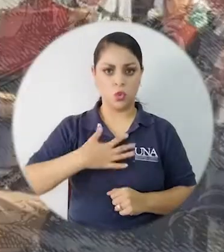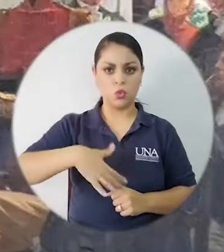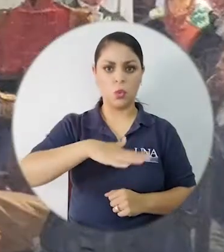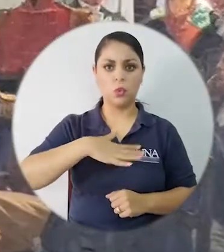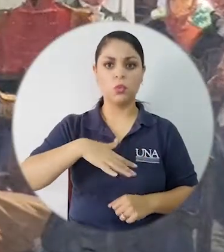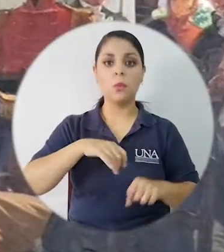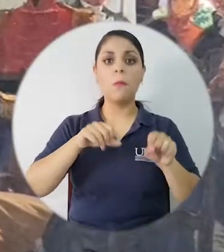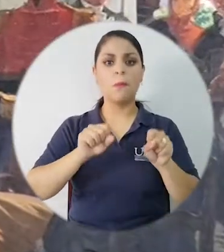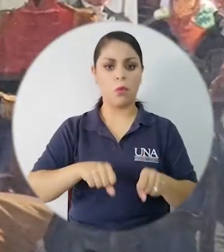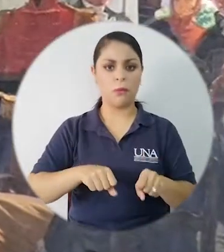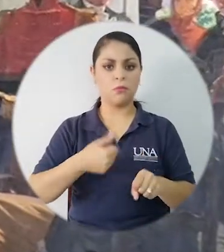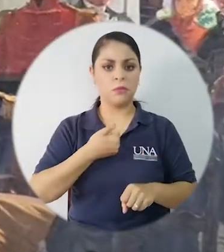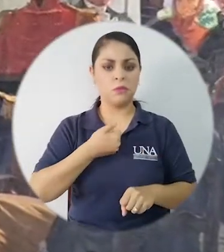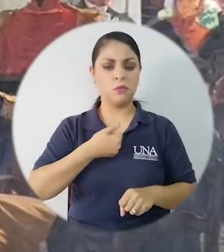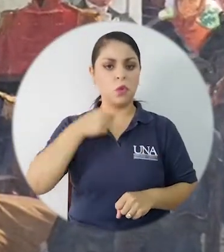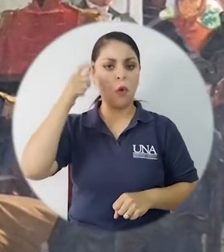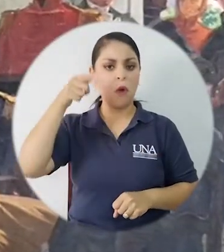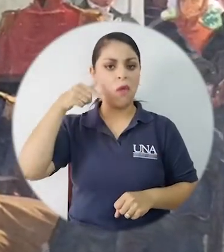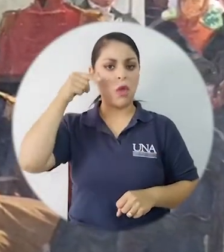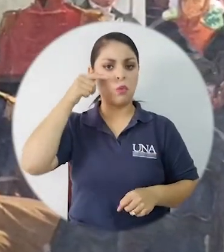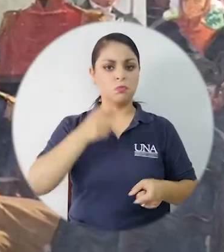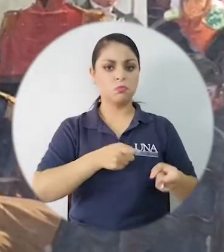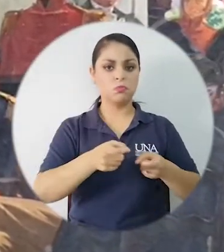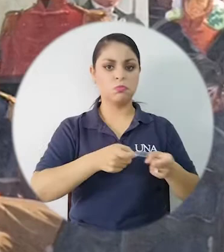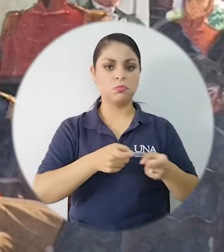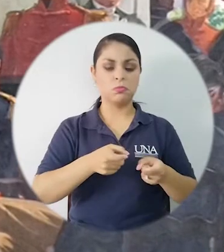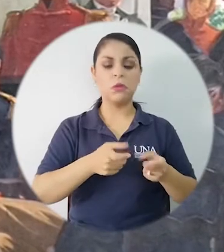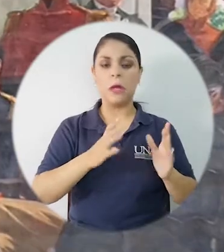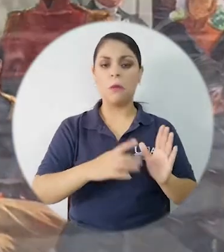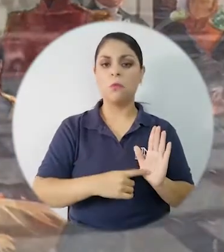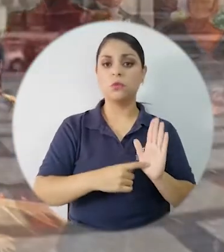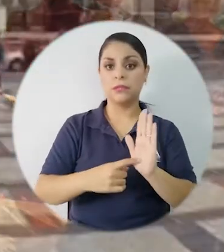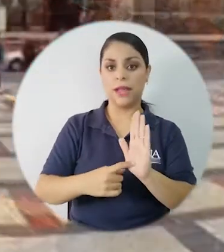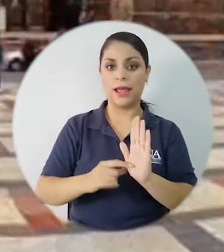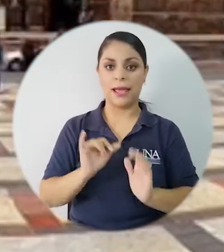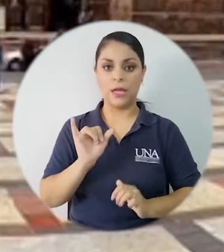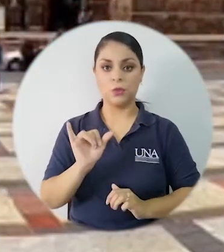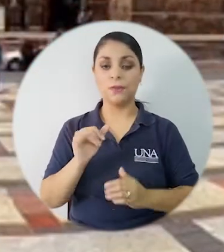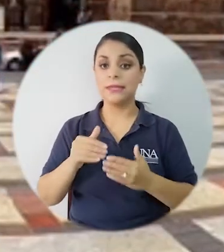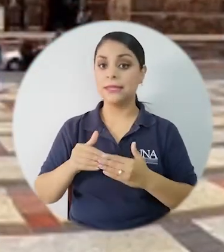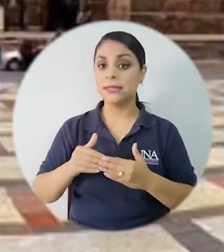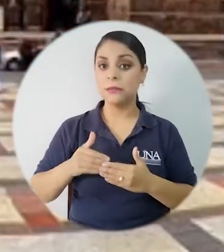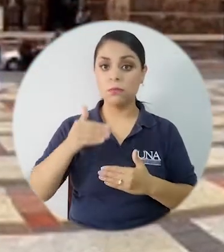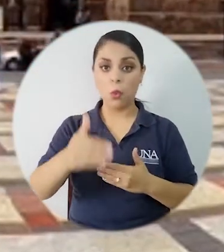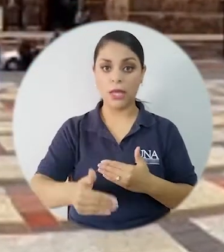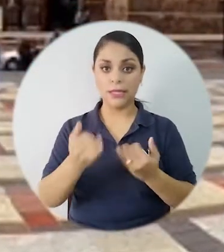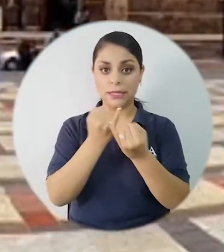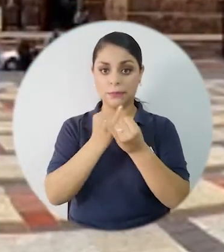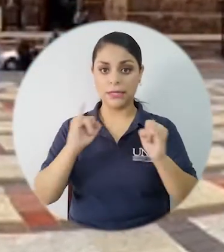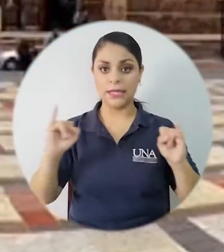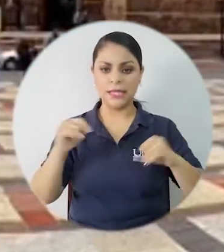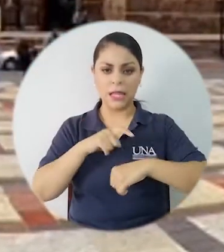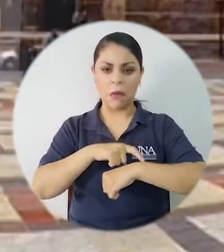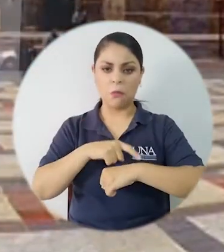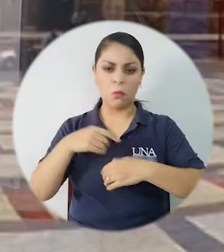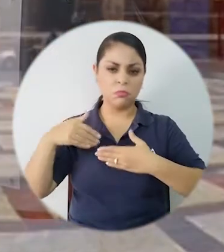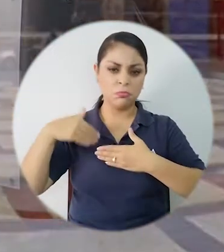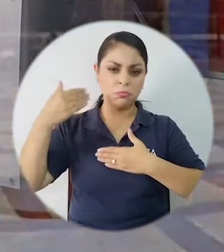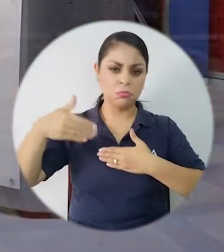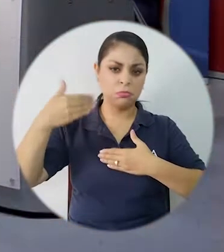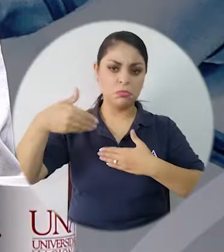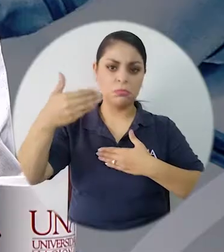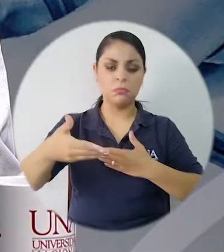Nosotros nos podemos gobernar, entonces demos muestra de ello. Luego de la independencia, tiempo